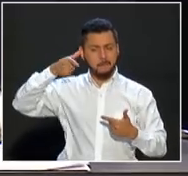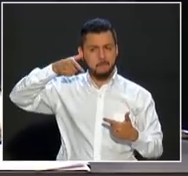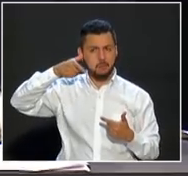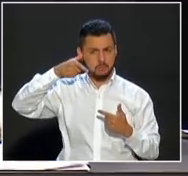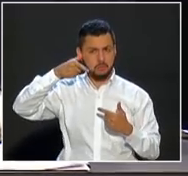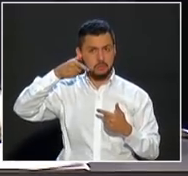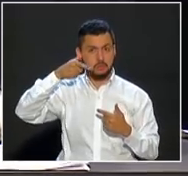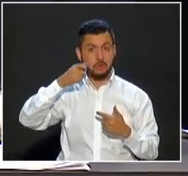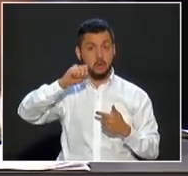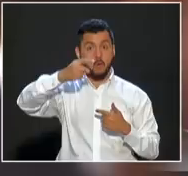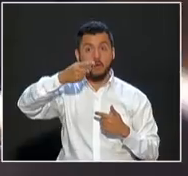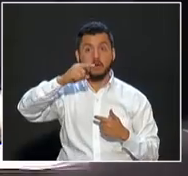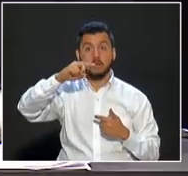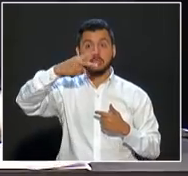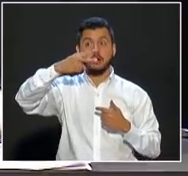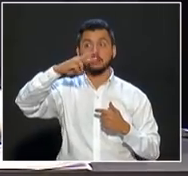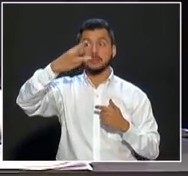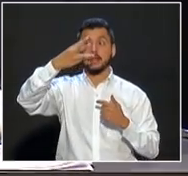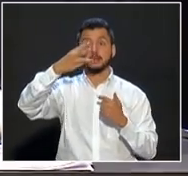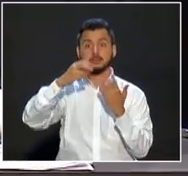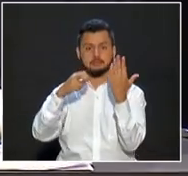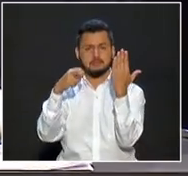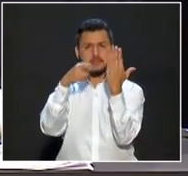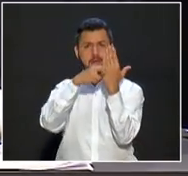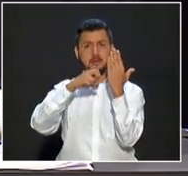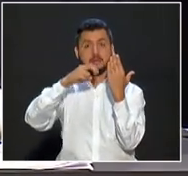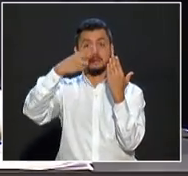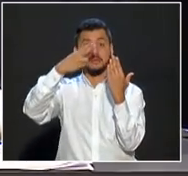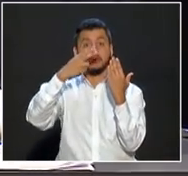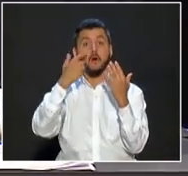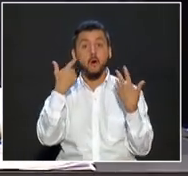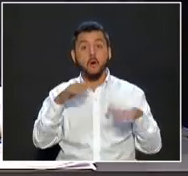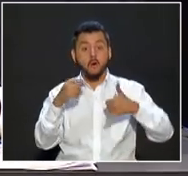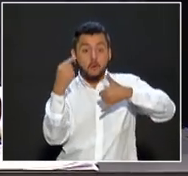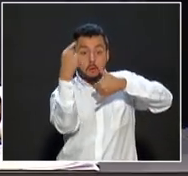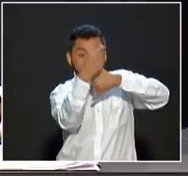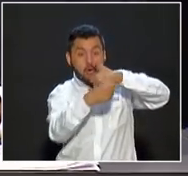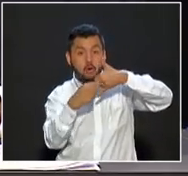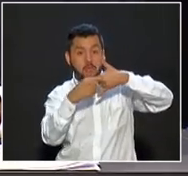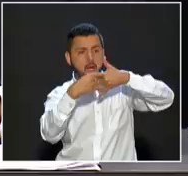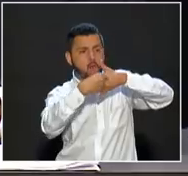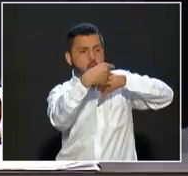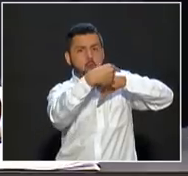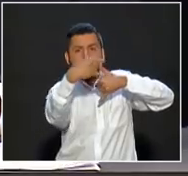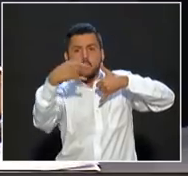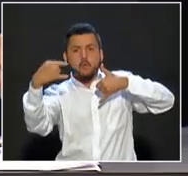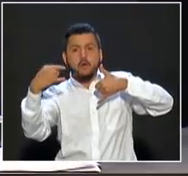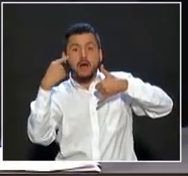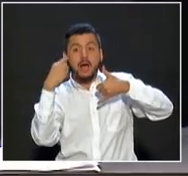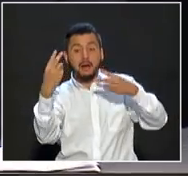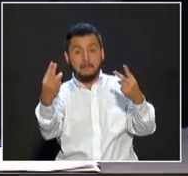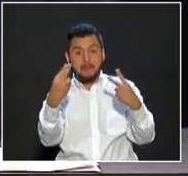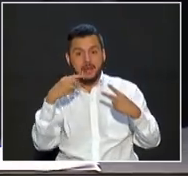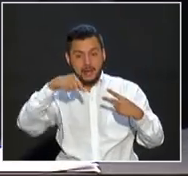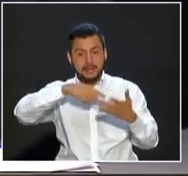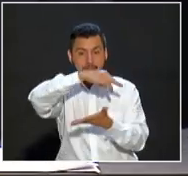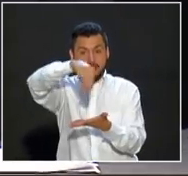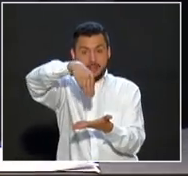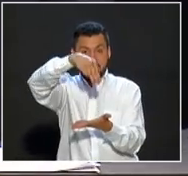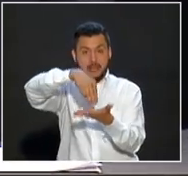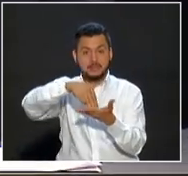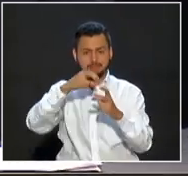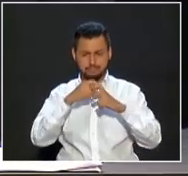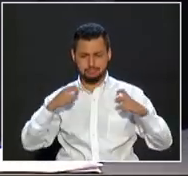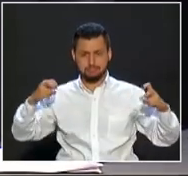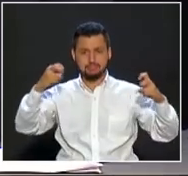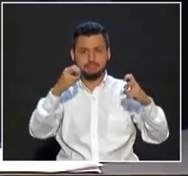hemos subido tercera tendencia nacional del nacional el turno ahora para sacar la balota es para el